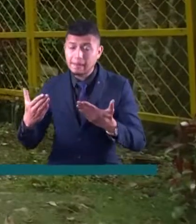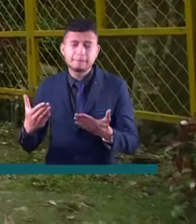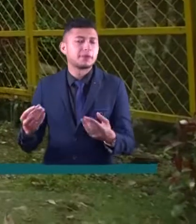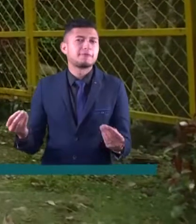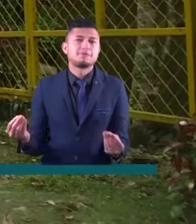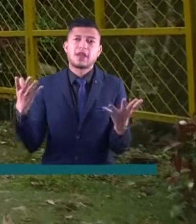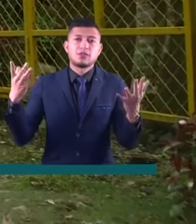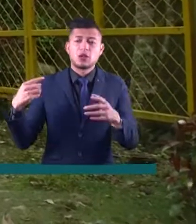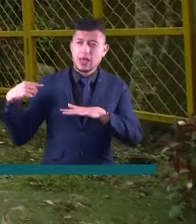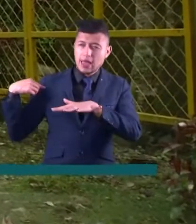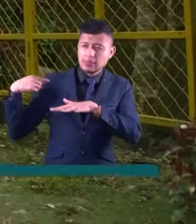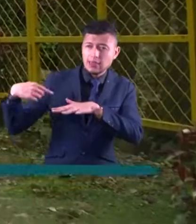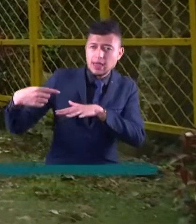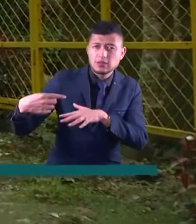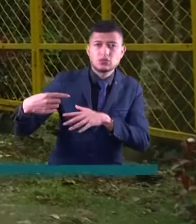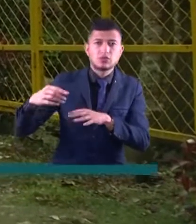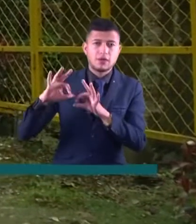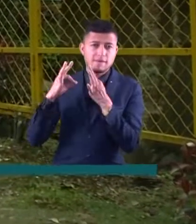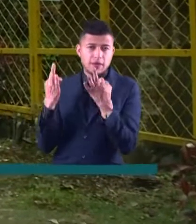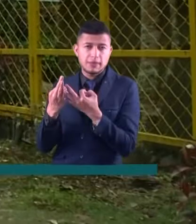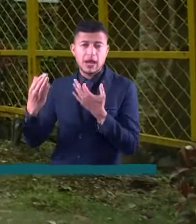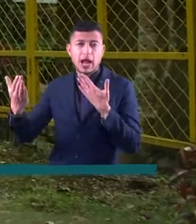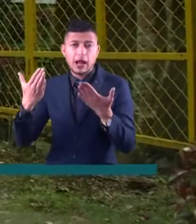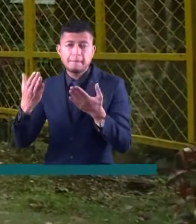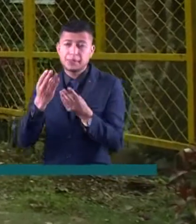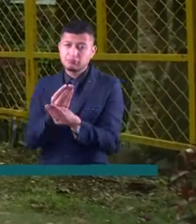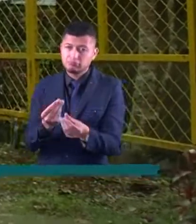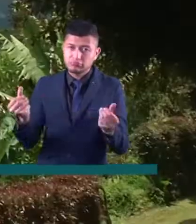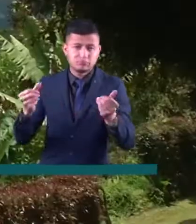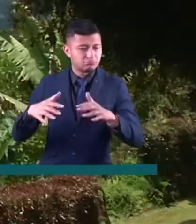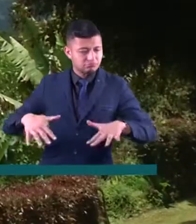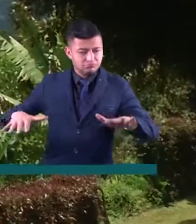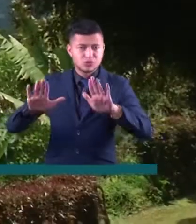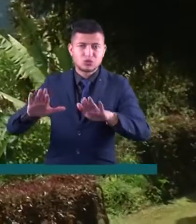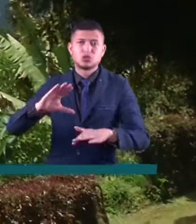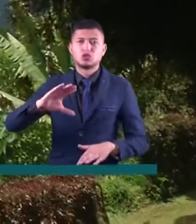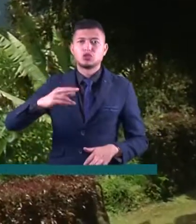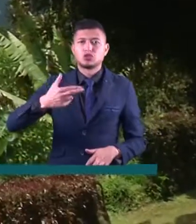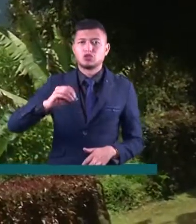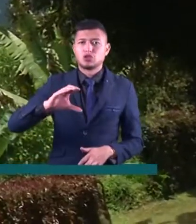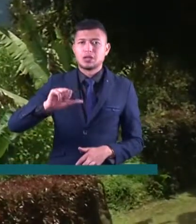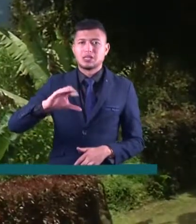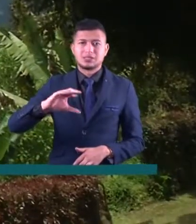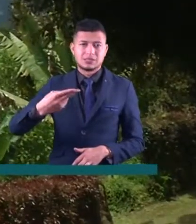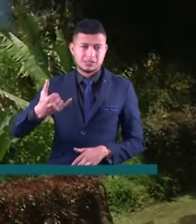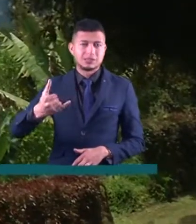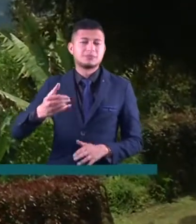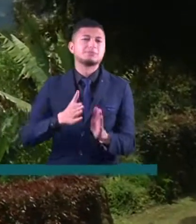trabajo del campo y que no mueran las tradiciones que han estado en las familias campesinas de Chochi.